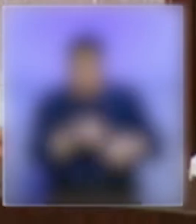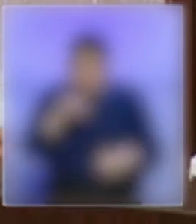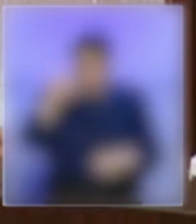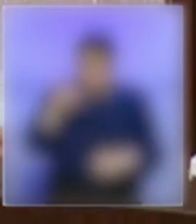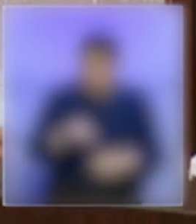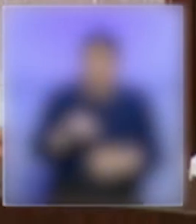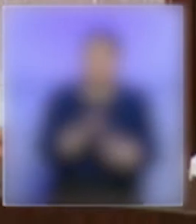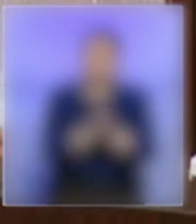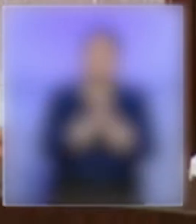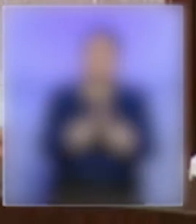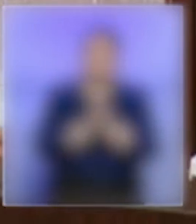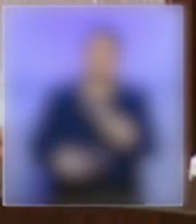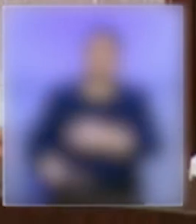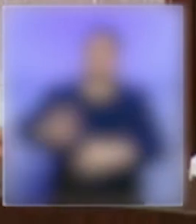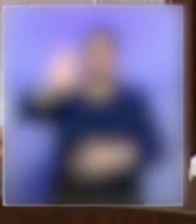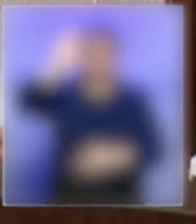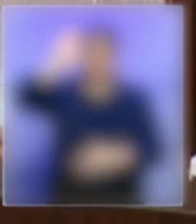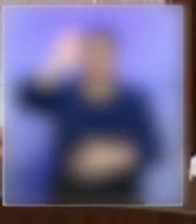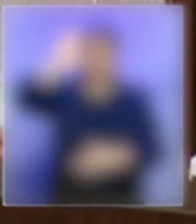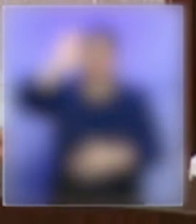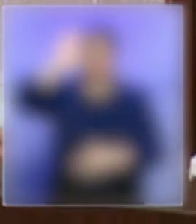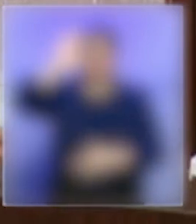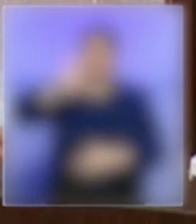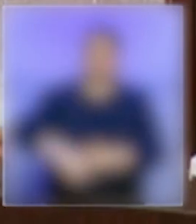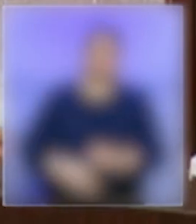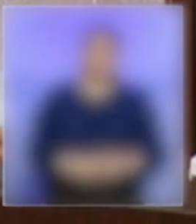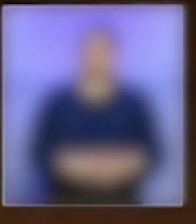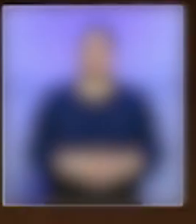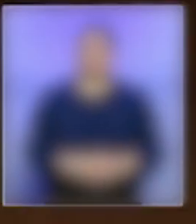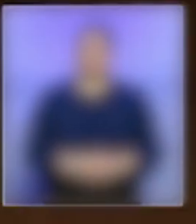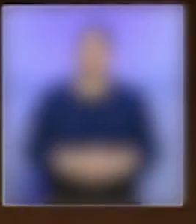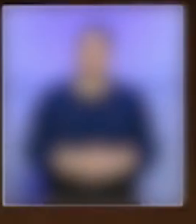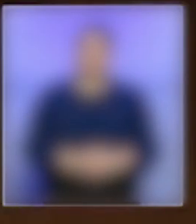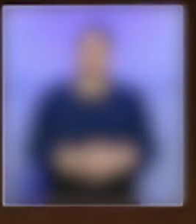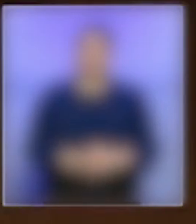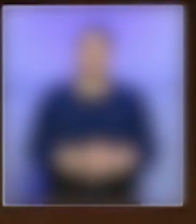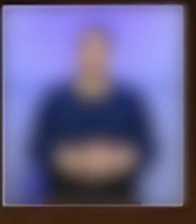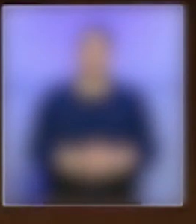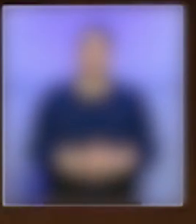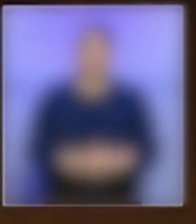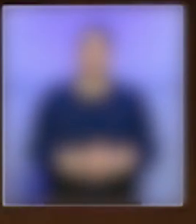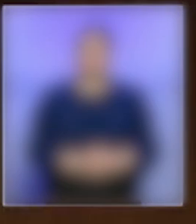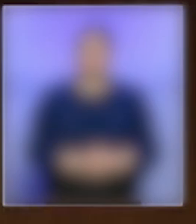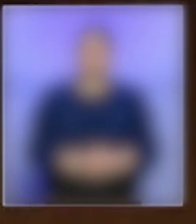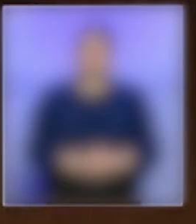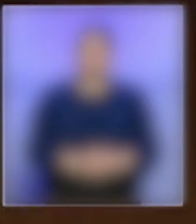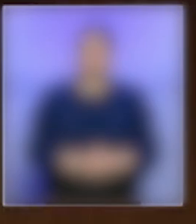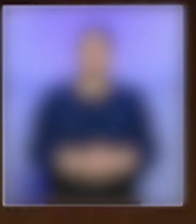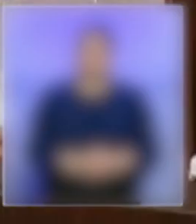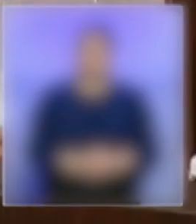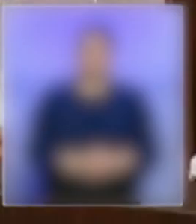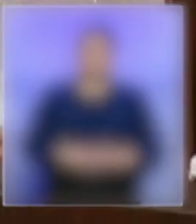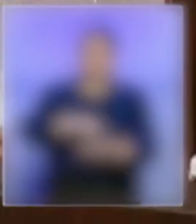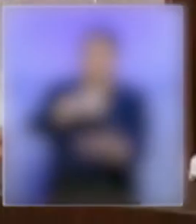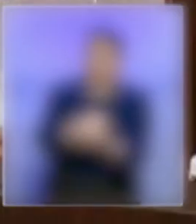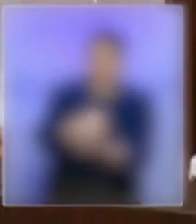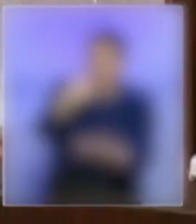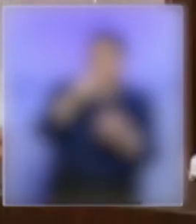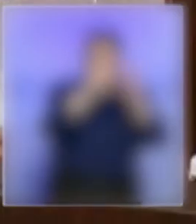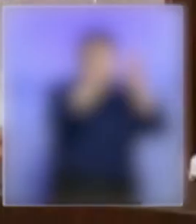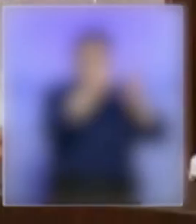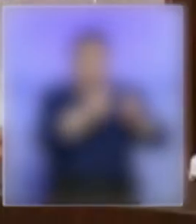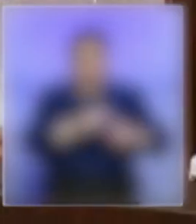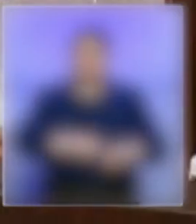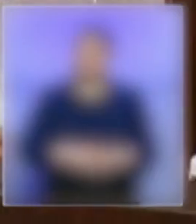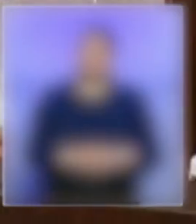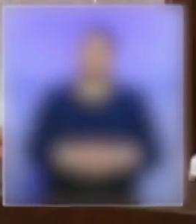En una sesión de alrededor de 2 horas, las y los magistrados argumentaron sus votos, hablaron sobre los juicios de inconformidad que